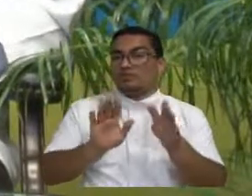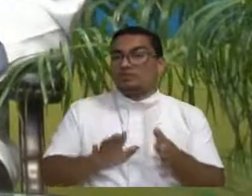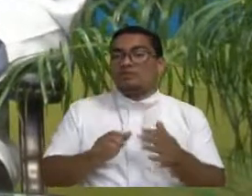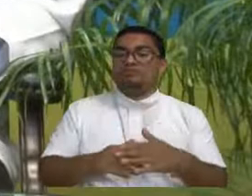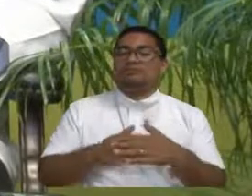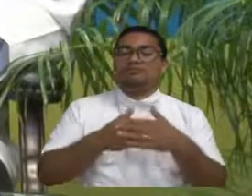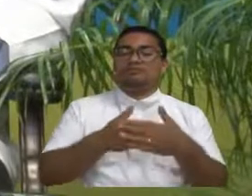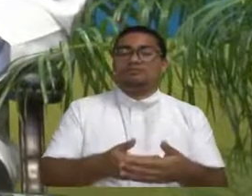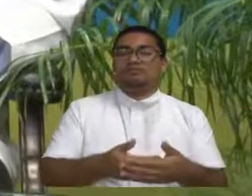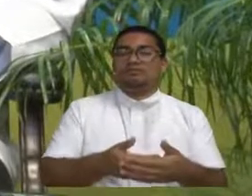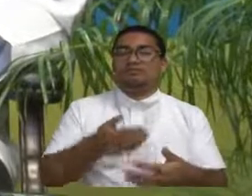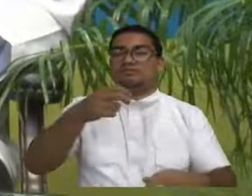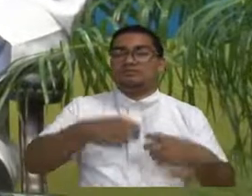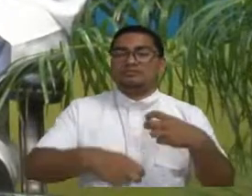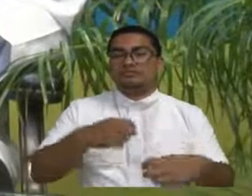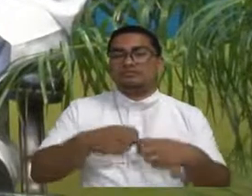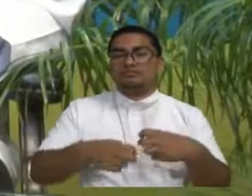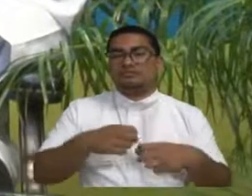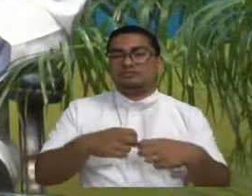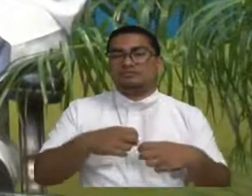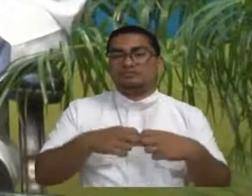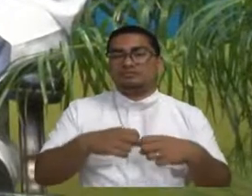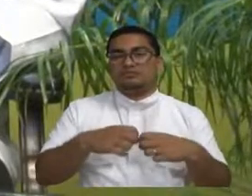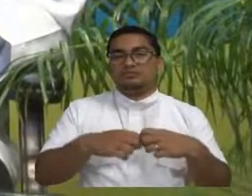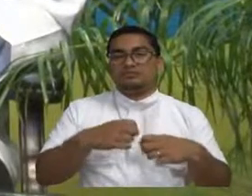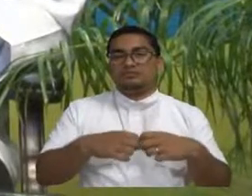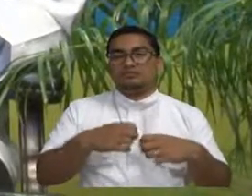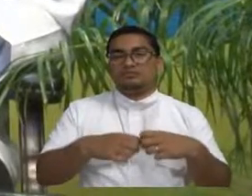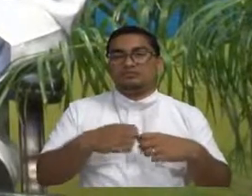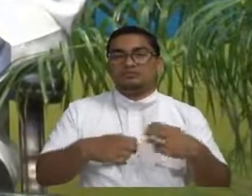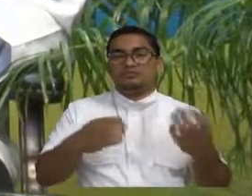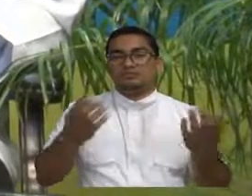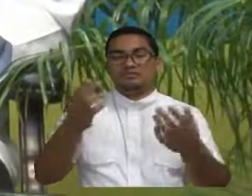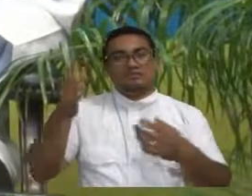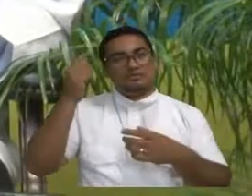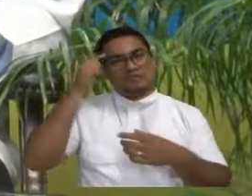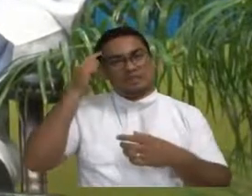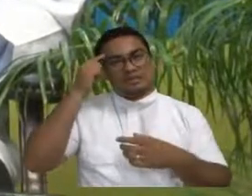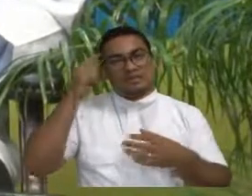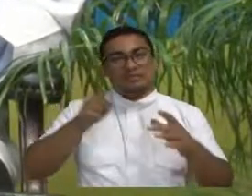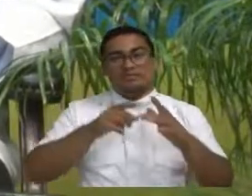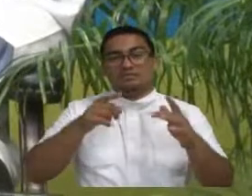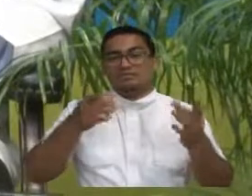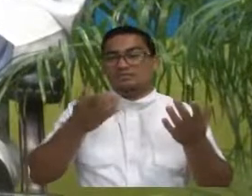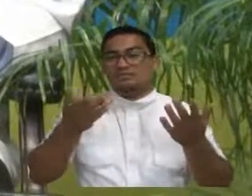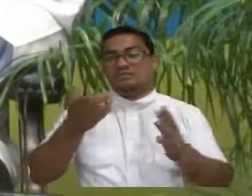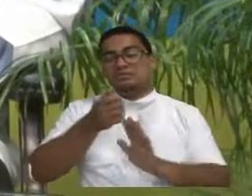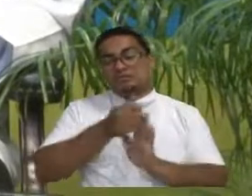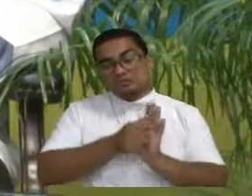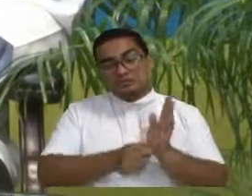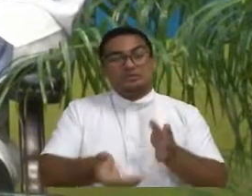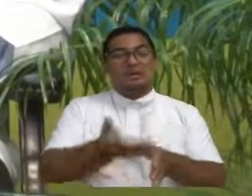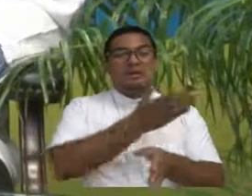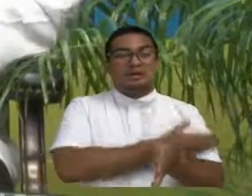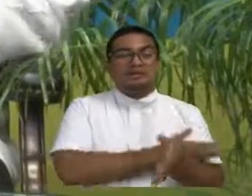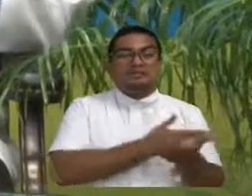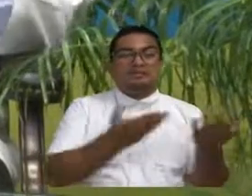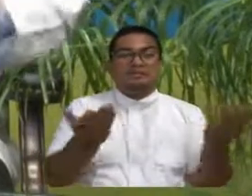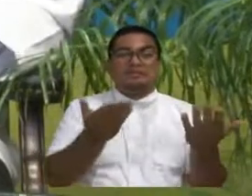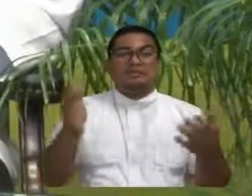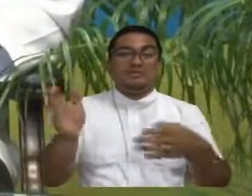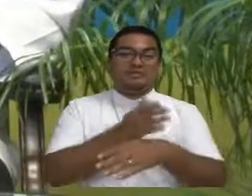embarazo? ¿Qué problemas de tipo de salud mental ha tenido? ¿Si ha tenido depresión anteriormente? ¿Si ha tenido otros